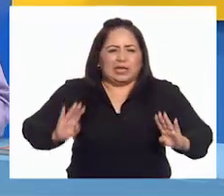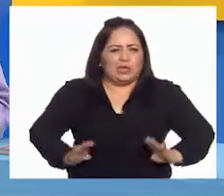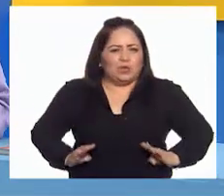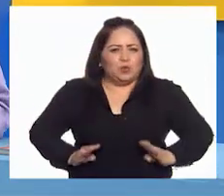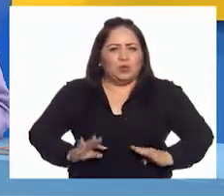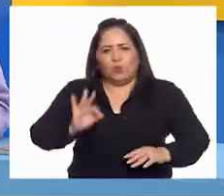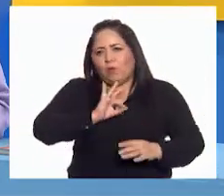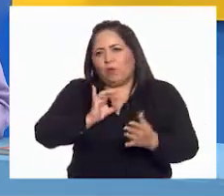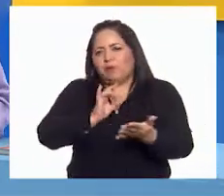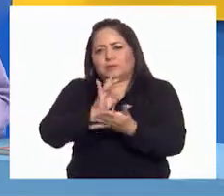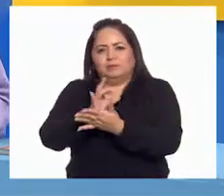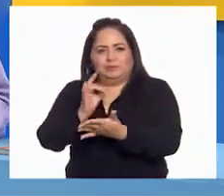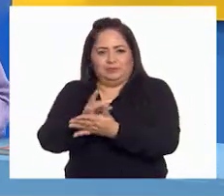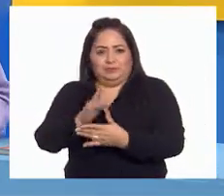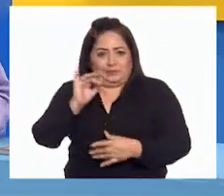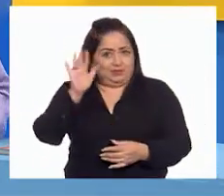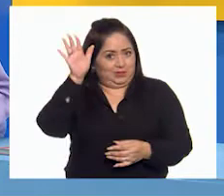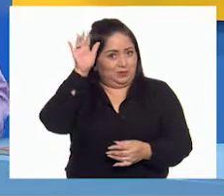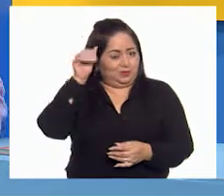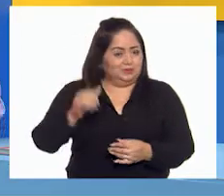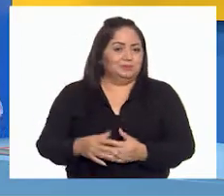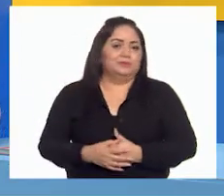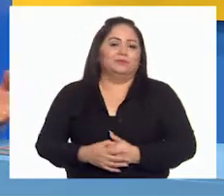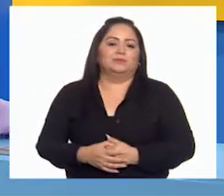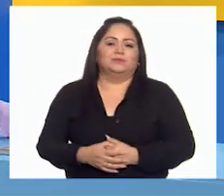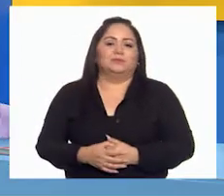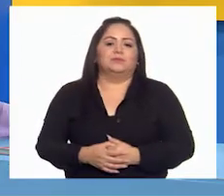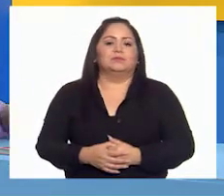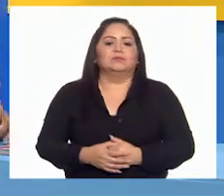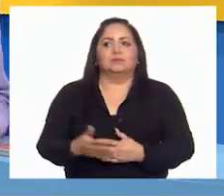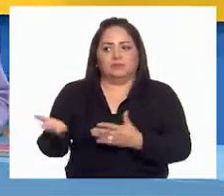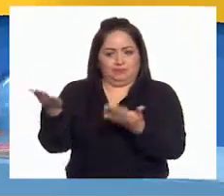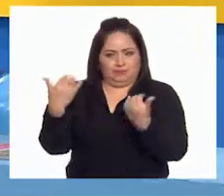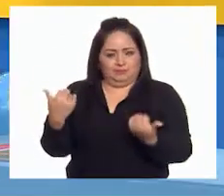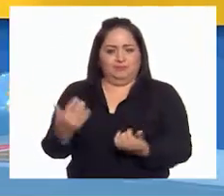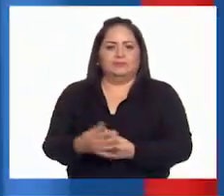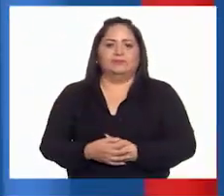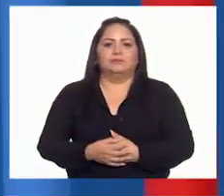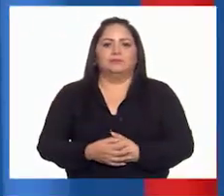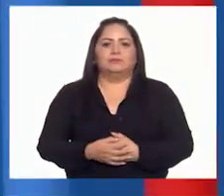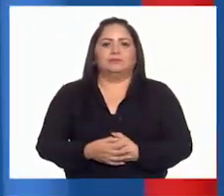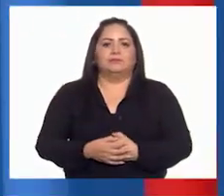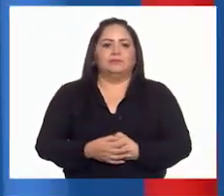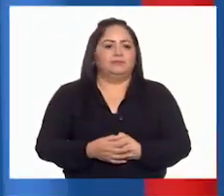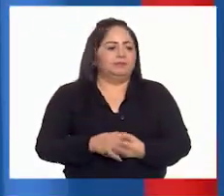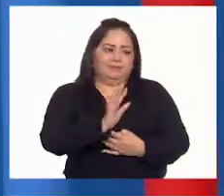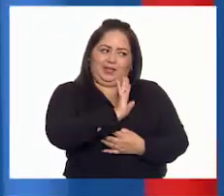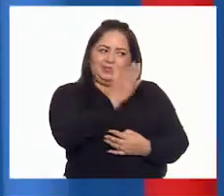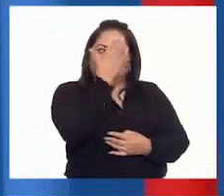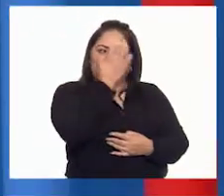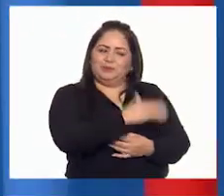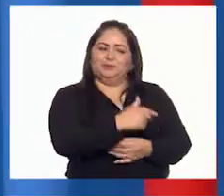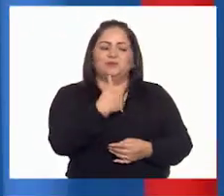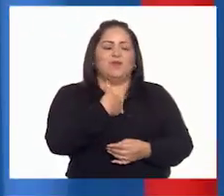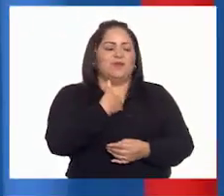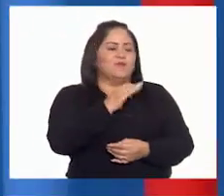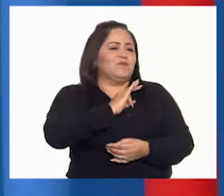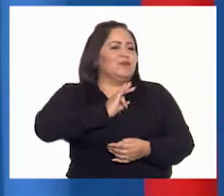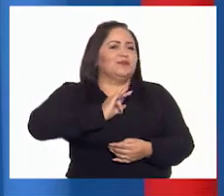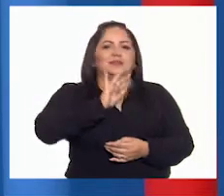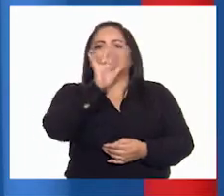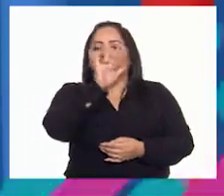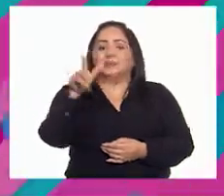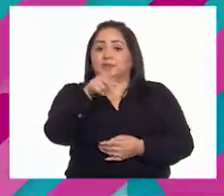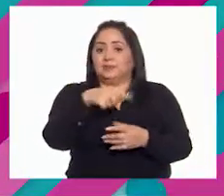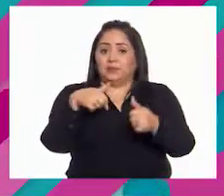puedan identificar. ¿De acuerdo? Pues adelante, María. Gaby, ya sabes que yo feliz de leer y